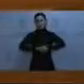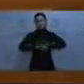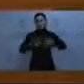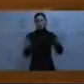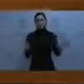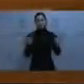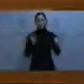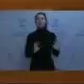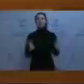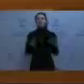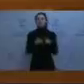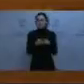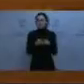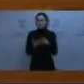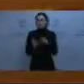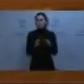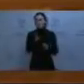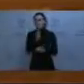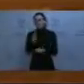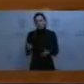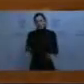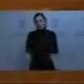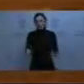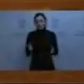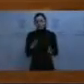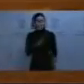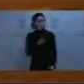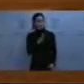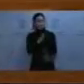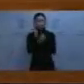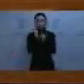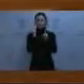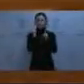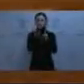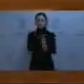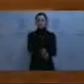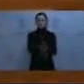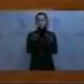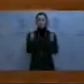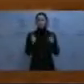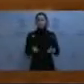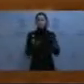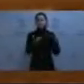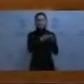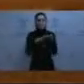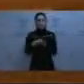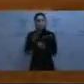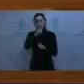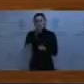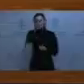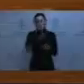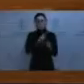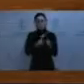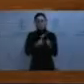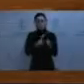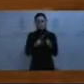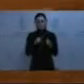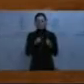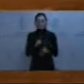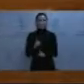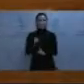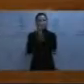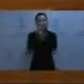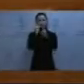del Grupo Parlamentario Popular. Se opusieron los grupos parlamentarios socialistas y se opuso